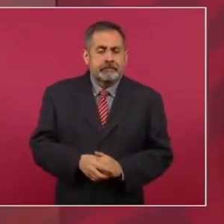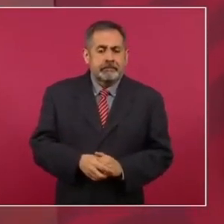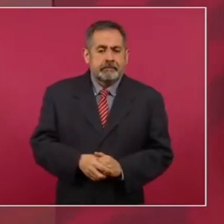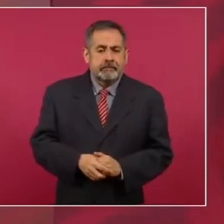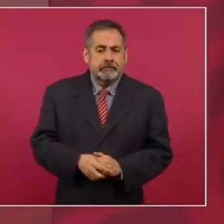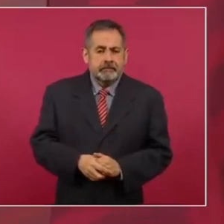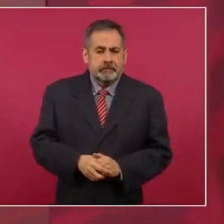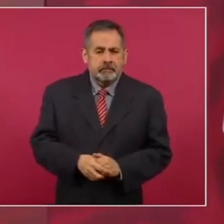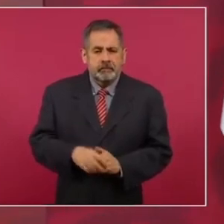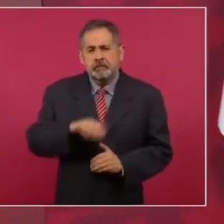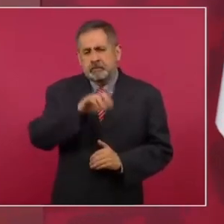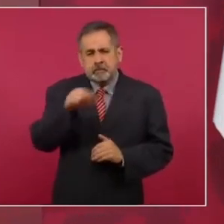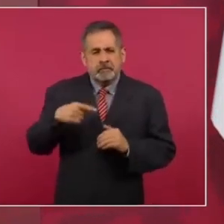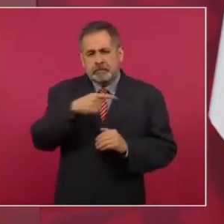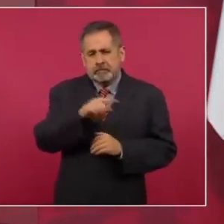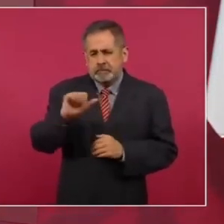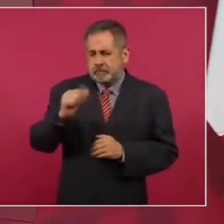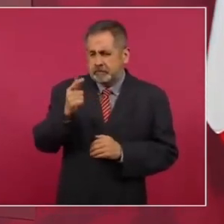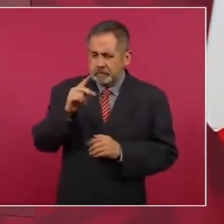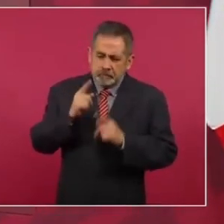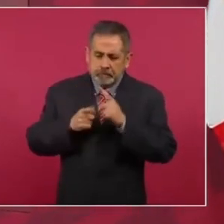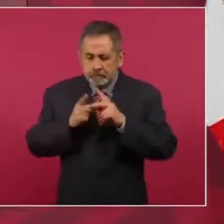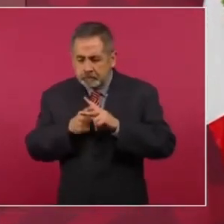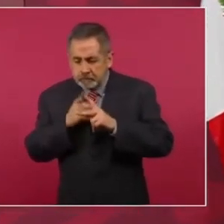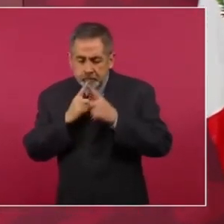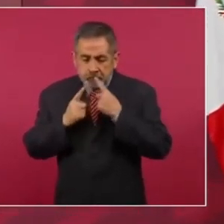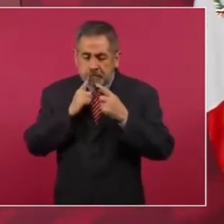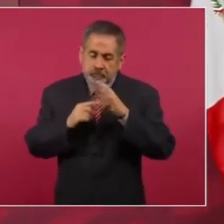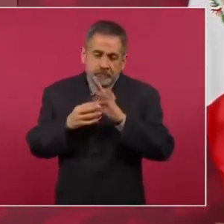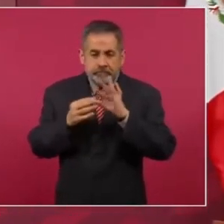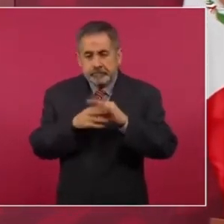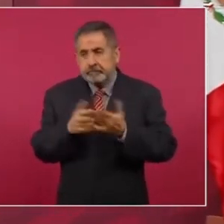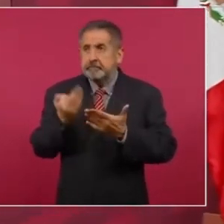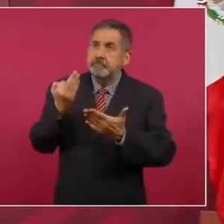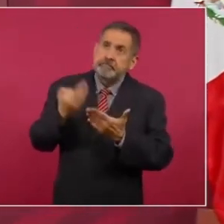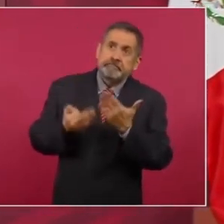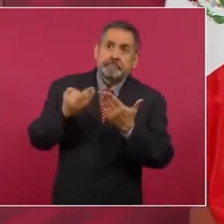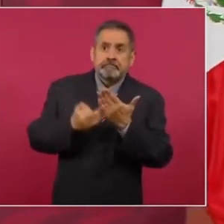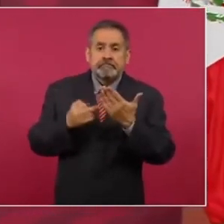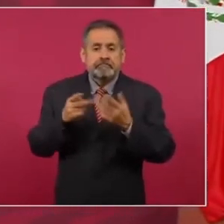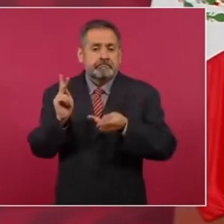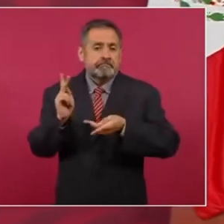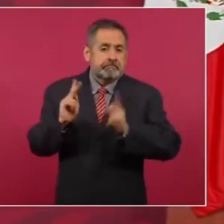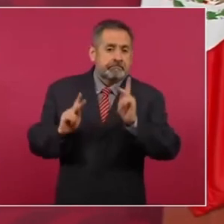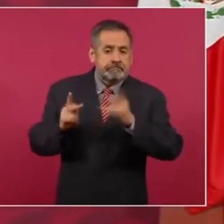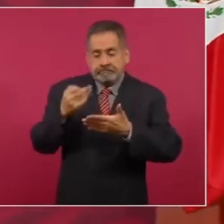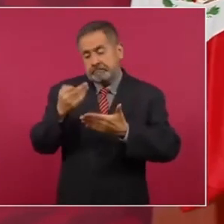Y luego hizo otras cuentas ahí, dice, pero además nos falta